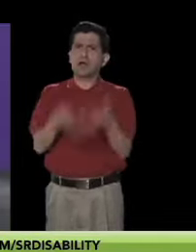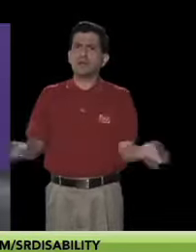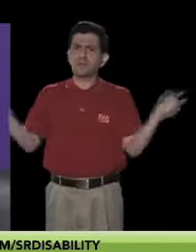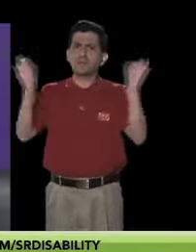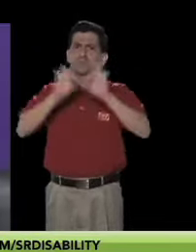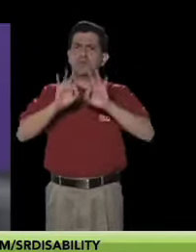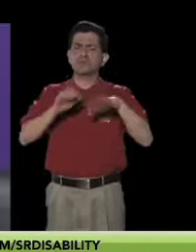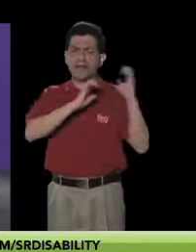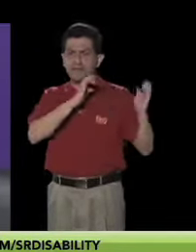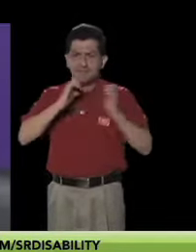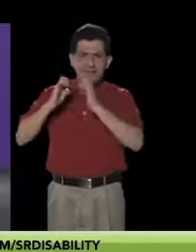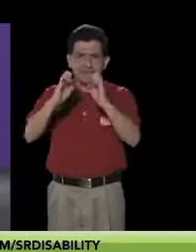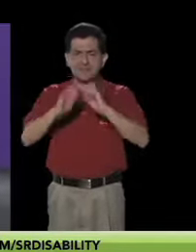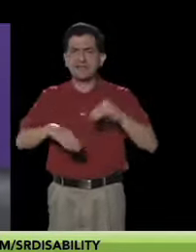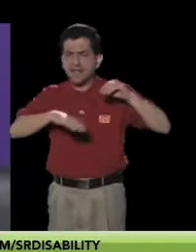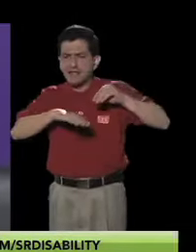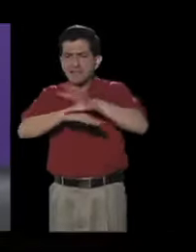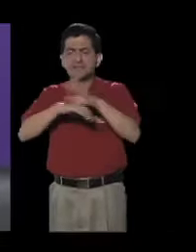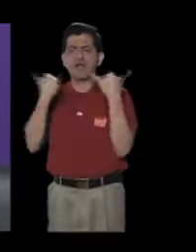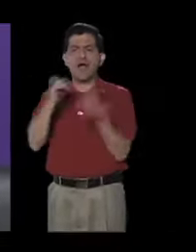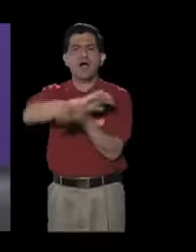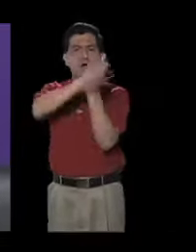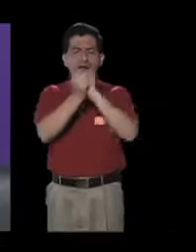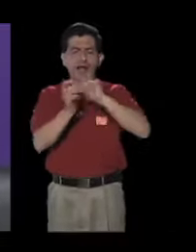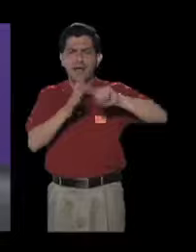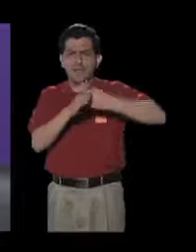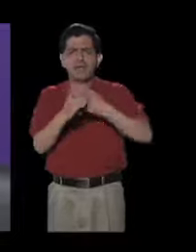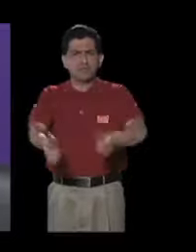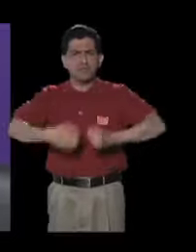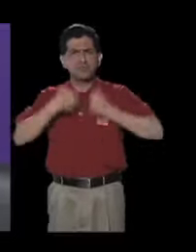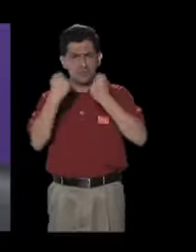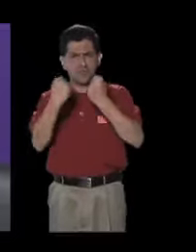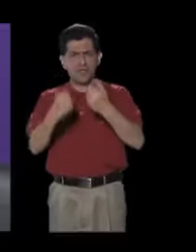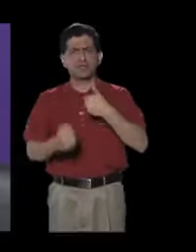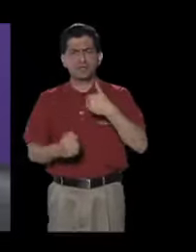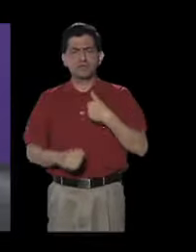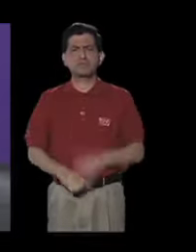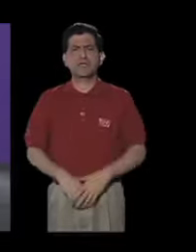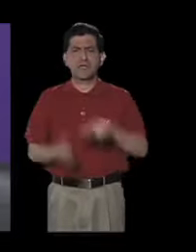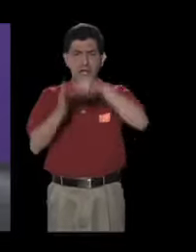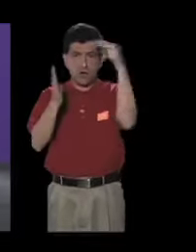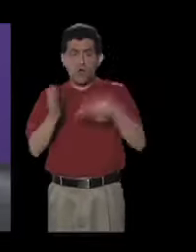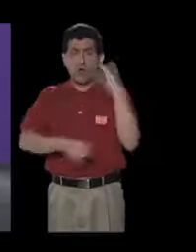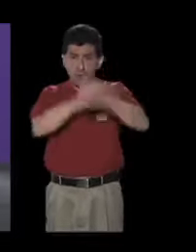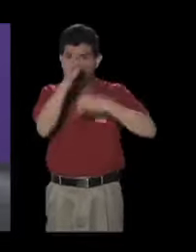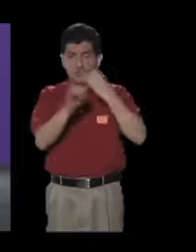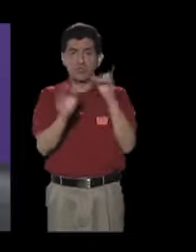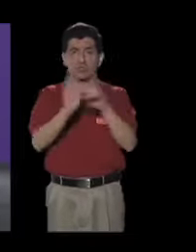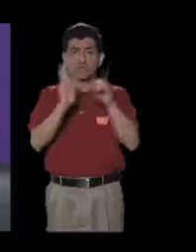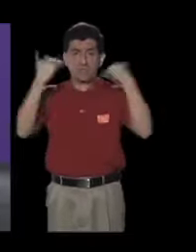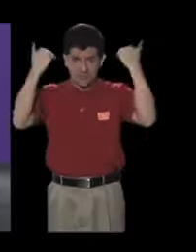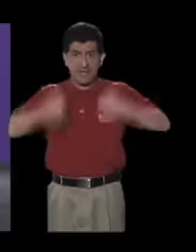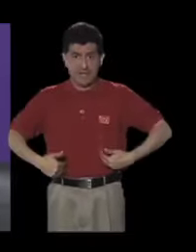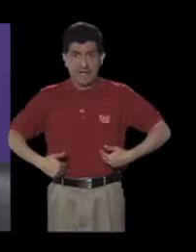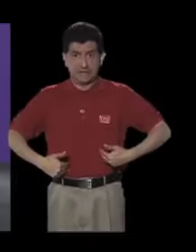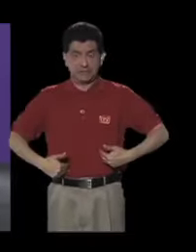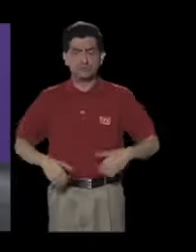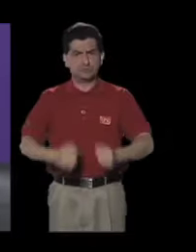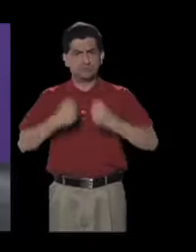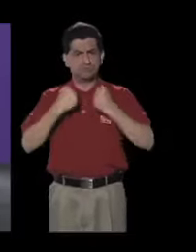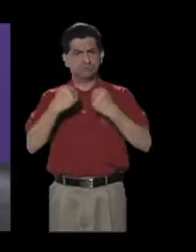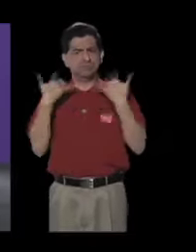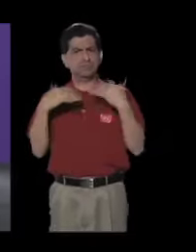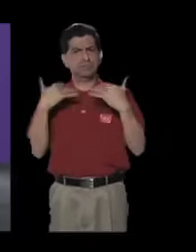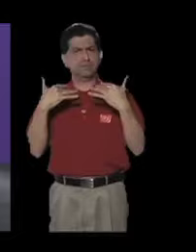claro, o sea, es importantísimo que las estrategias de incidencia ahora cambien. Hay instrumentos muy fuertes, o sea, tener una convención internacional de derechos humanos